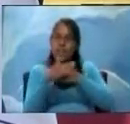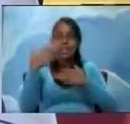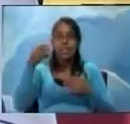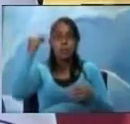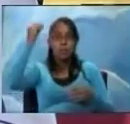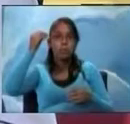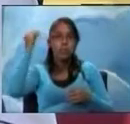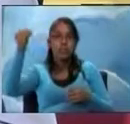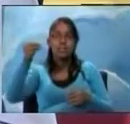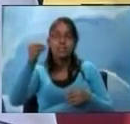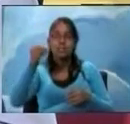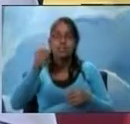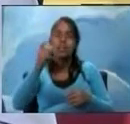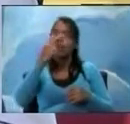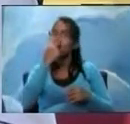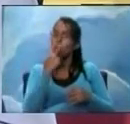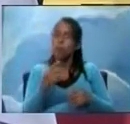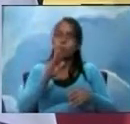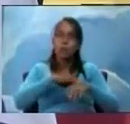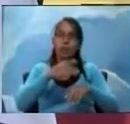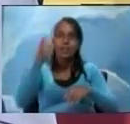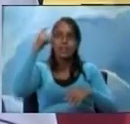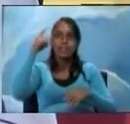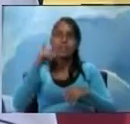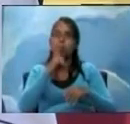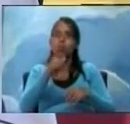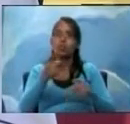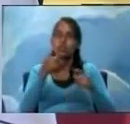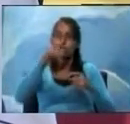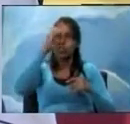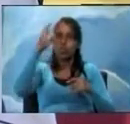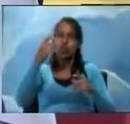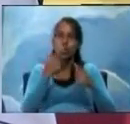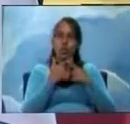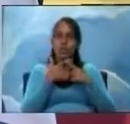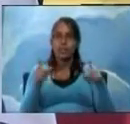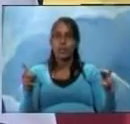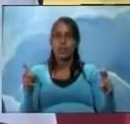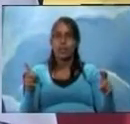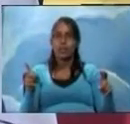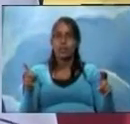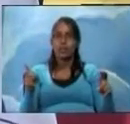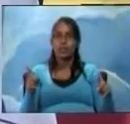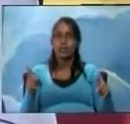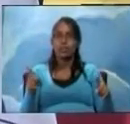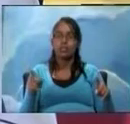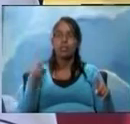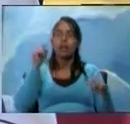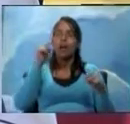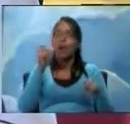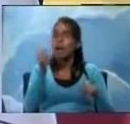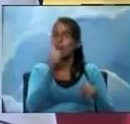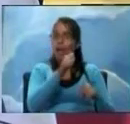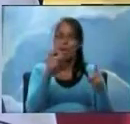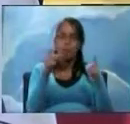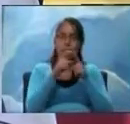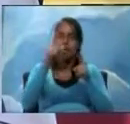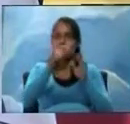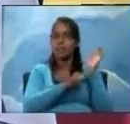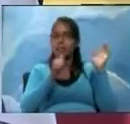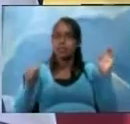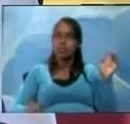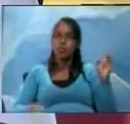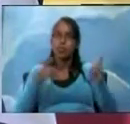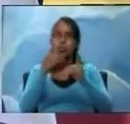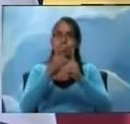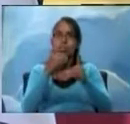que piensa en el pobre, porque en el día malo Dios lo librará. Acá la palabra del Señor,